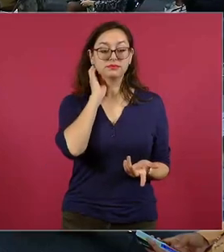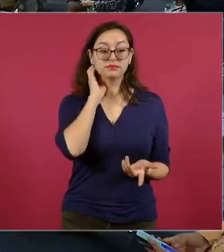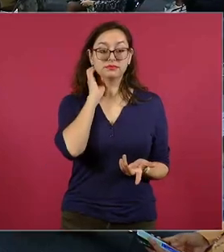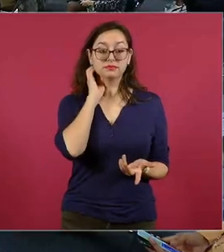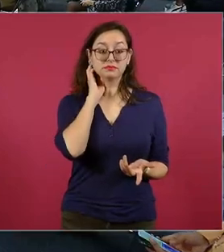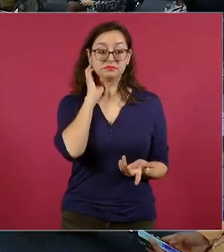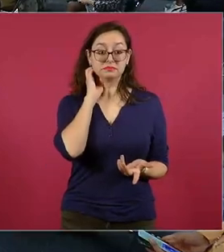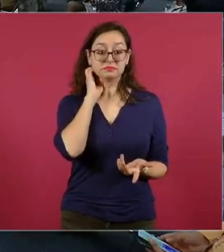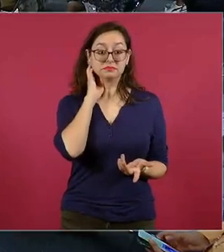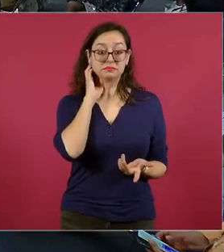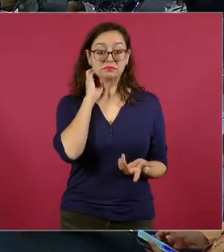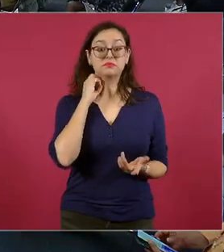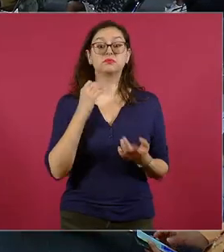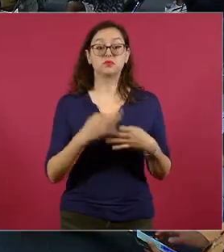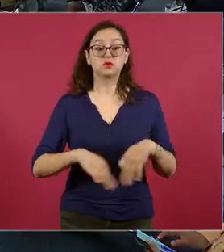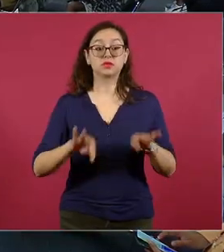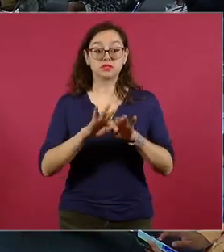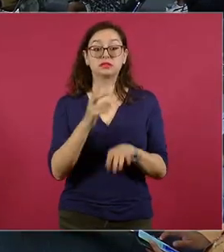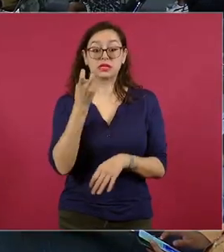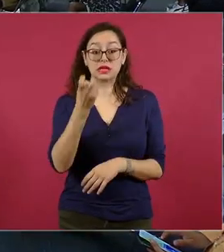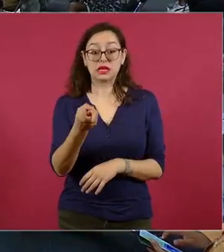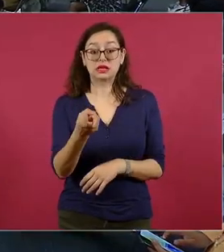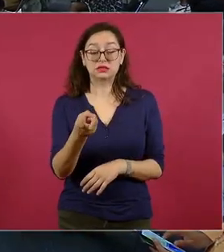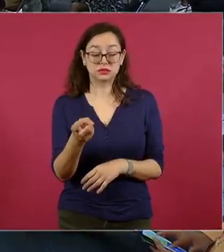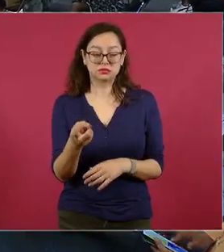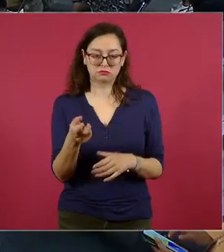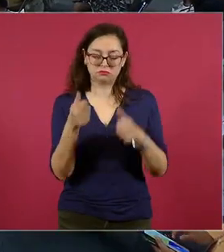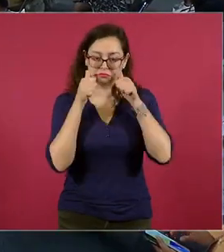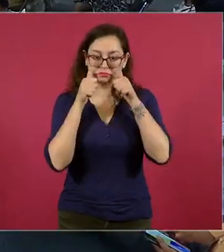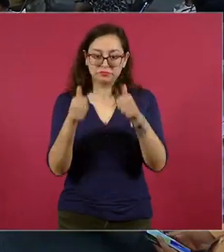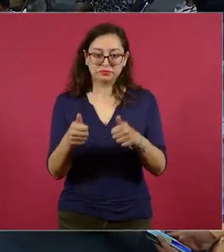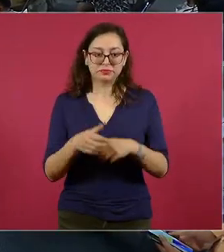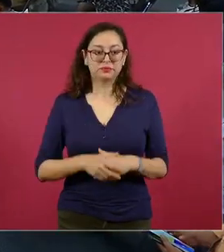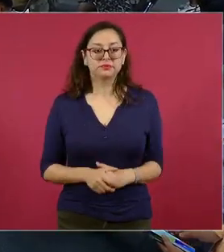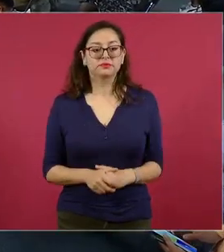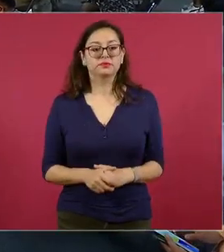importante tomar eso en cuenta. A ver si está.